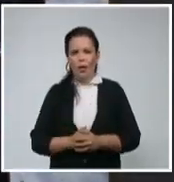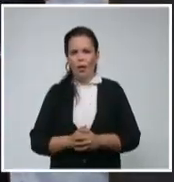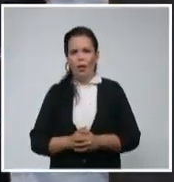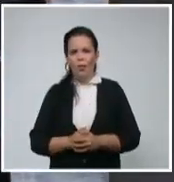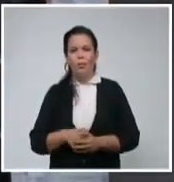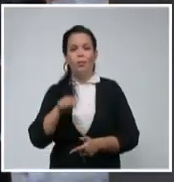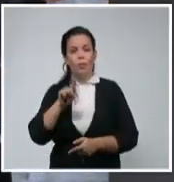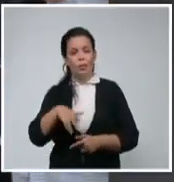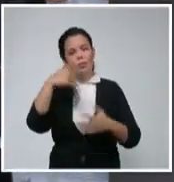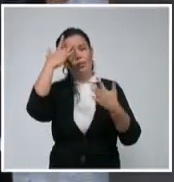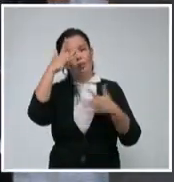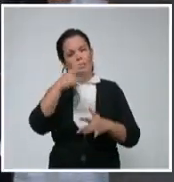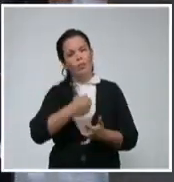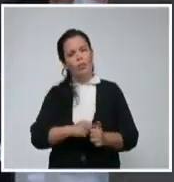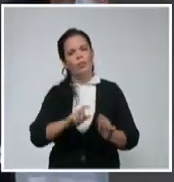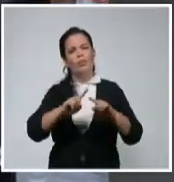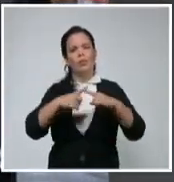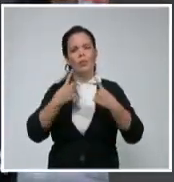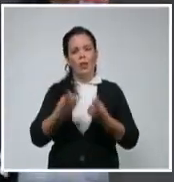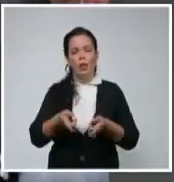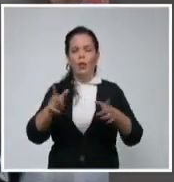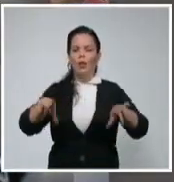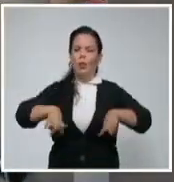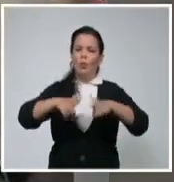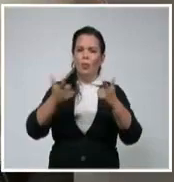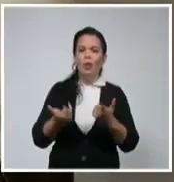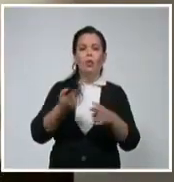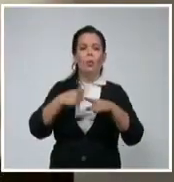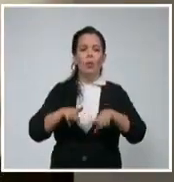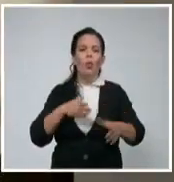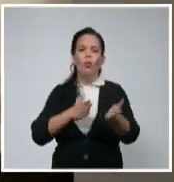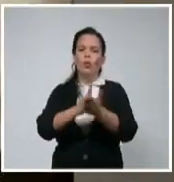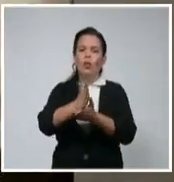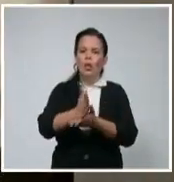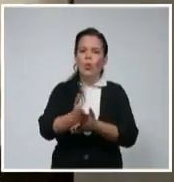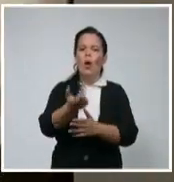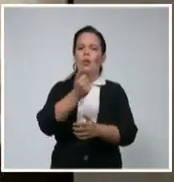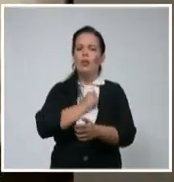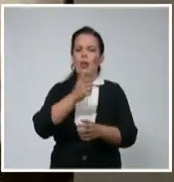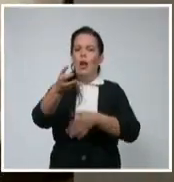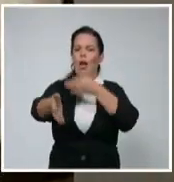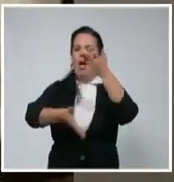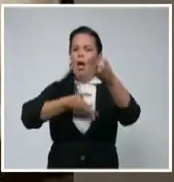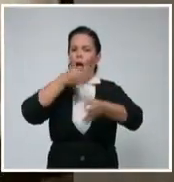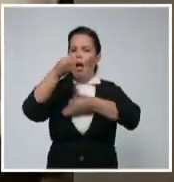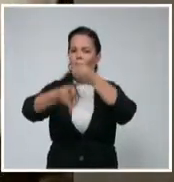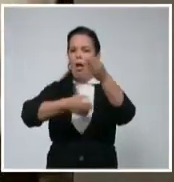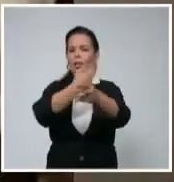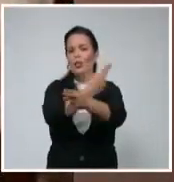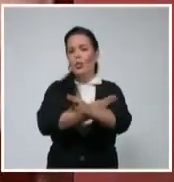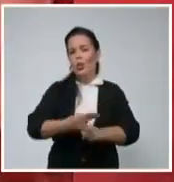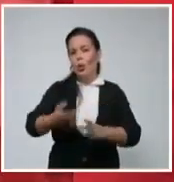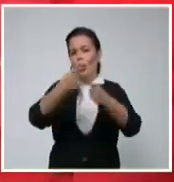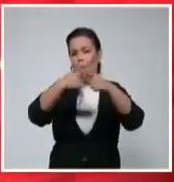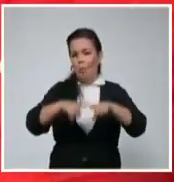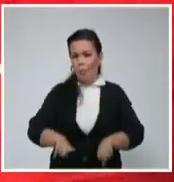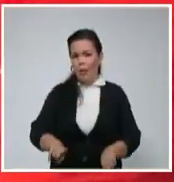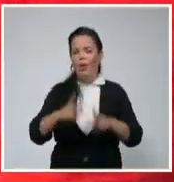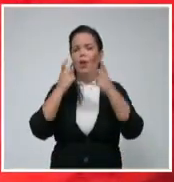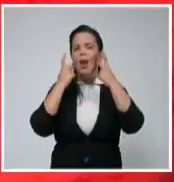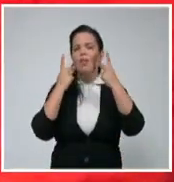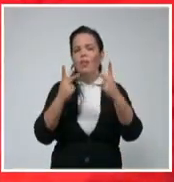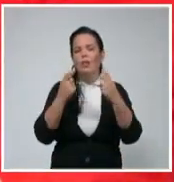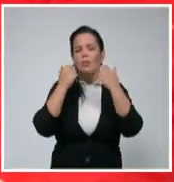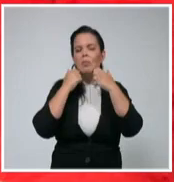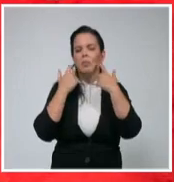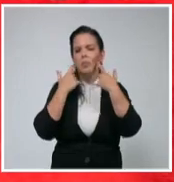todas las cosas, es una mujer que aún sueña con contar historias y la principal que ha sabido escribir es la suya propia. Que tal